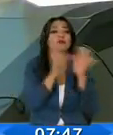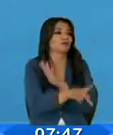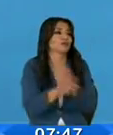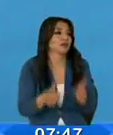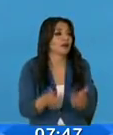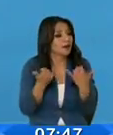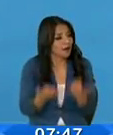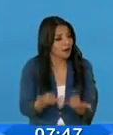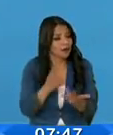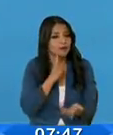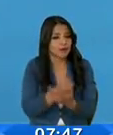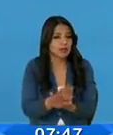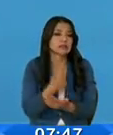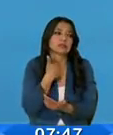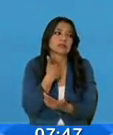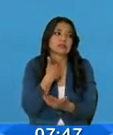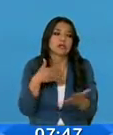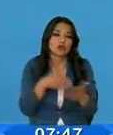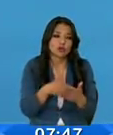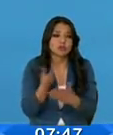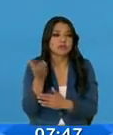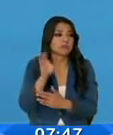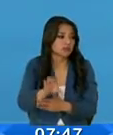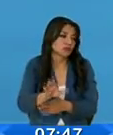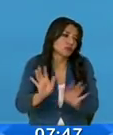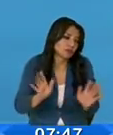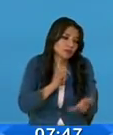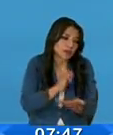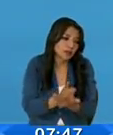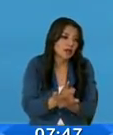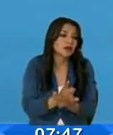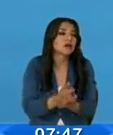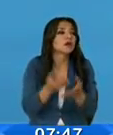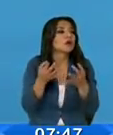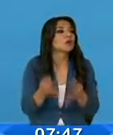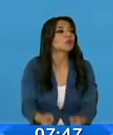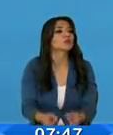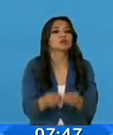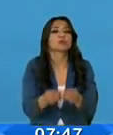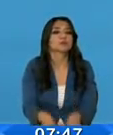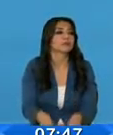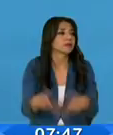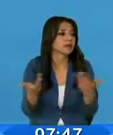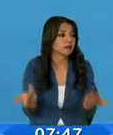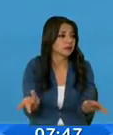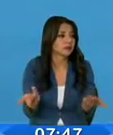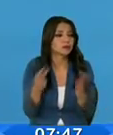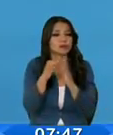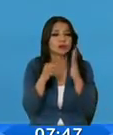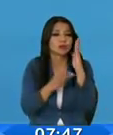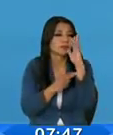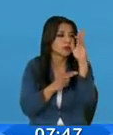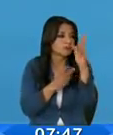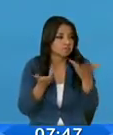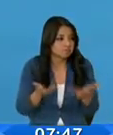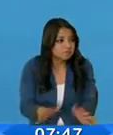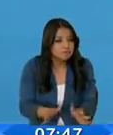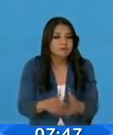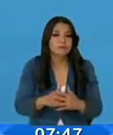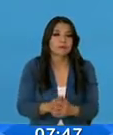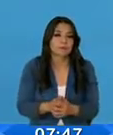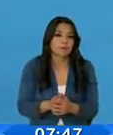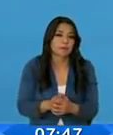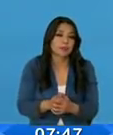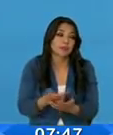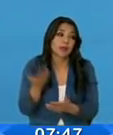actos que ahora resultaron lesivos contra el inversionista, se deja sin efecto la norma. Lo cual quiere decir que en su momento